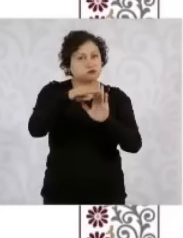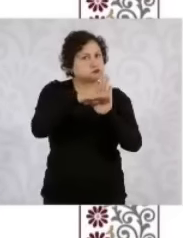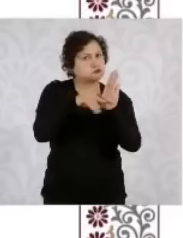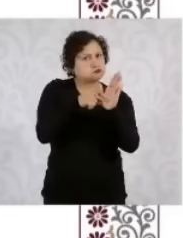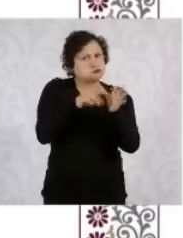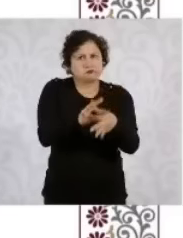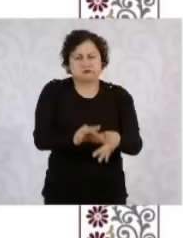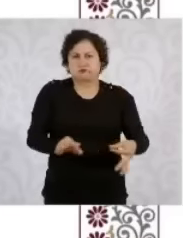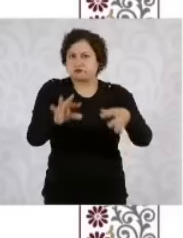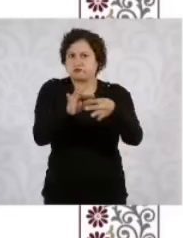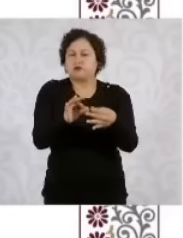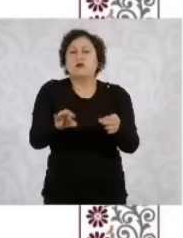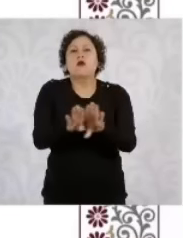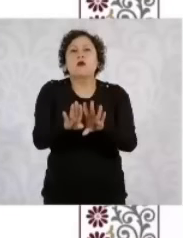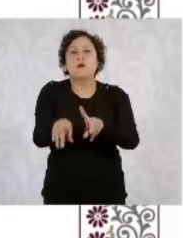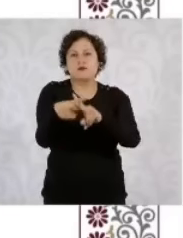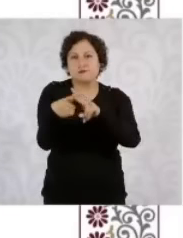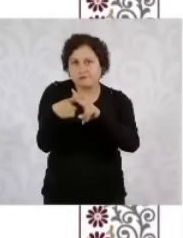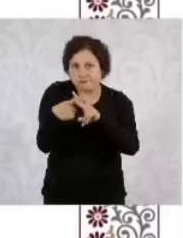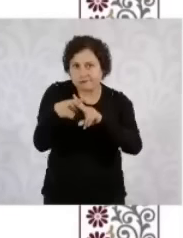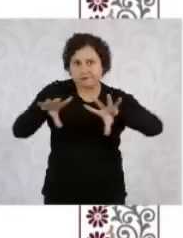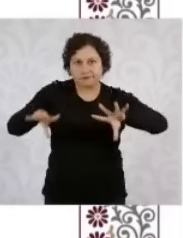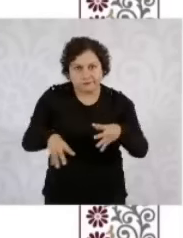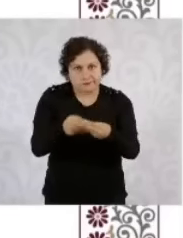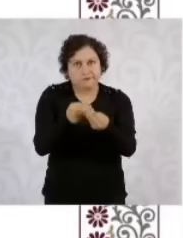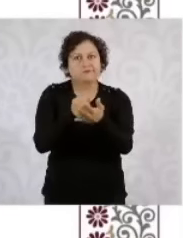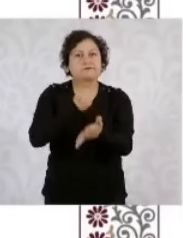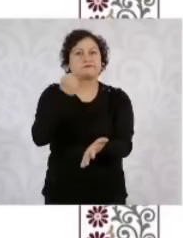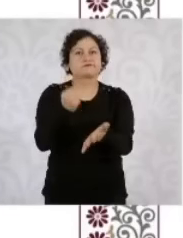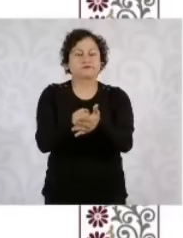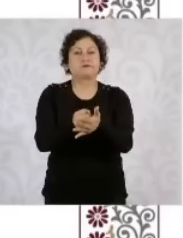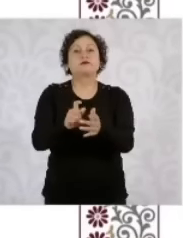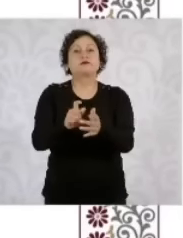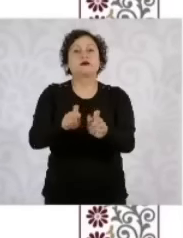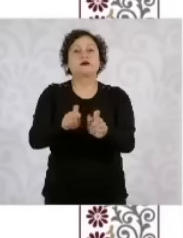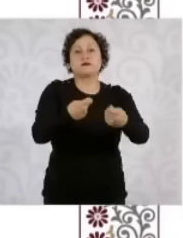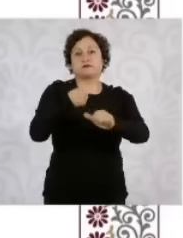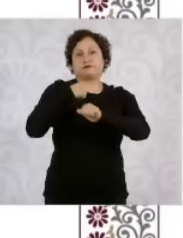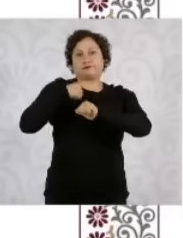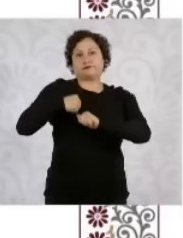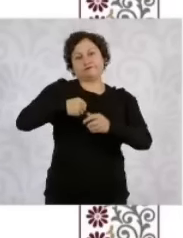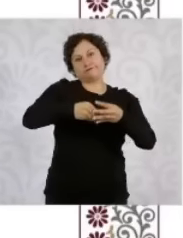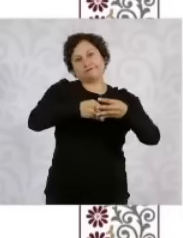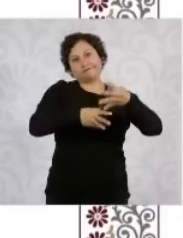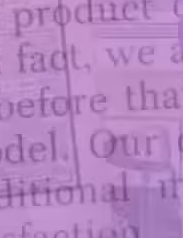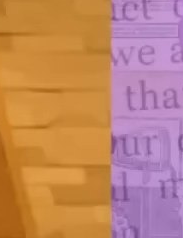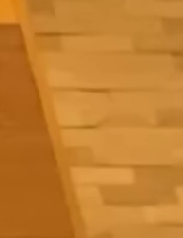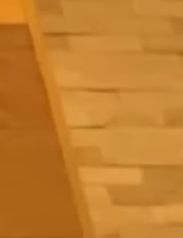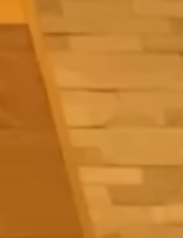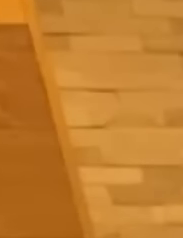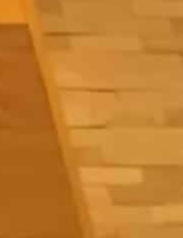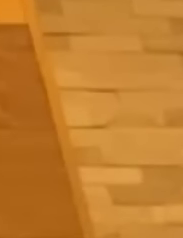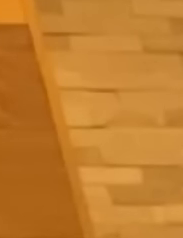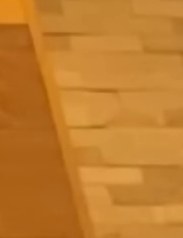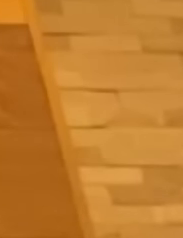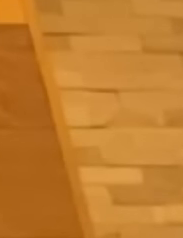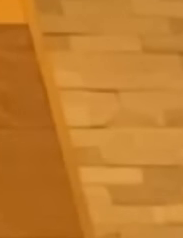y ministros magistrados y jueces electorales personas juzgadoras integrantes de la judicatura etcétera